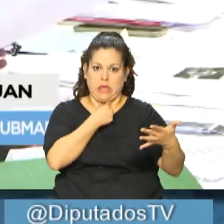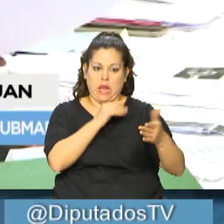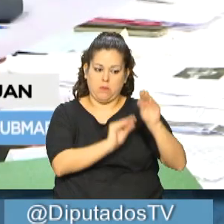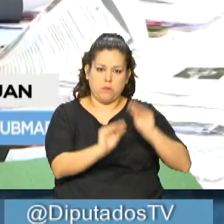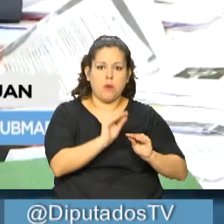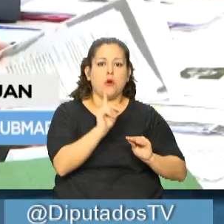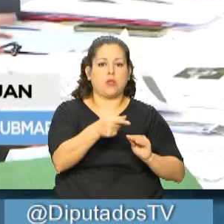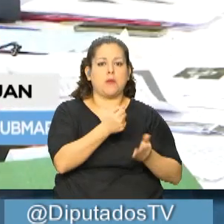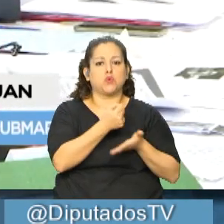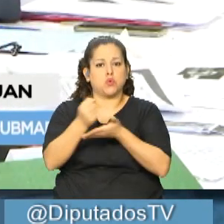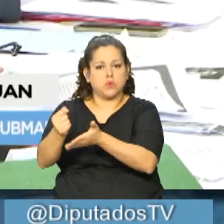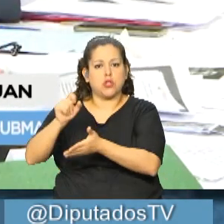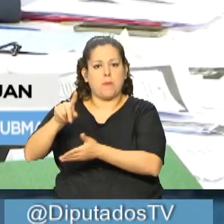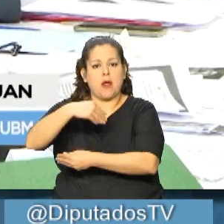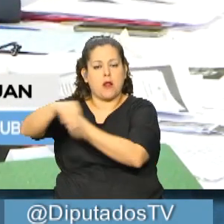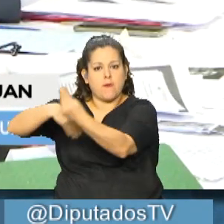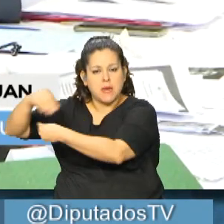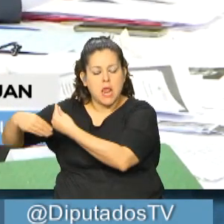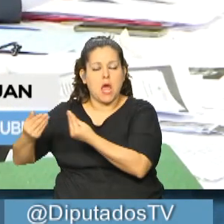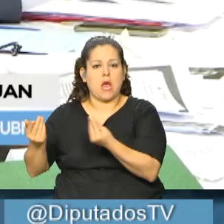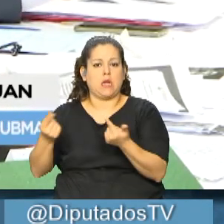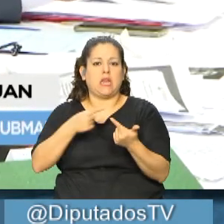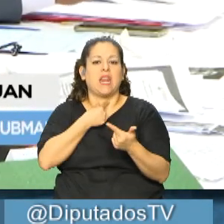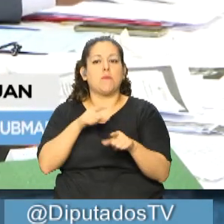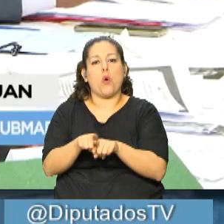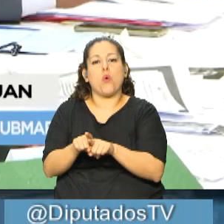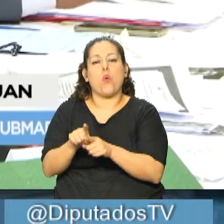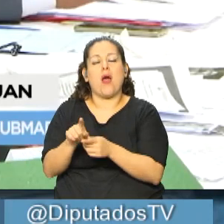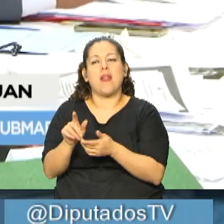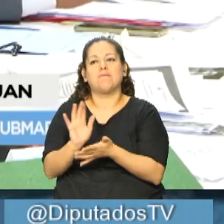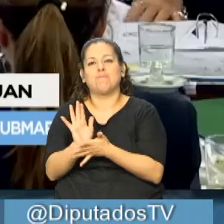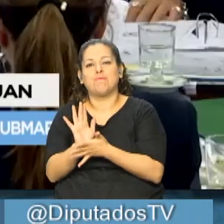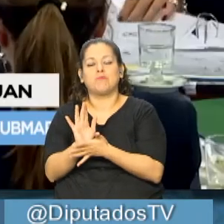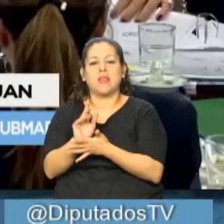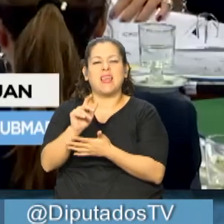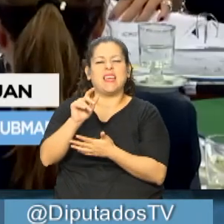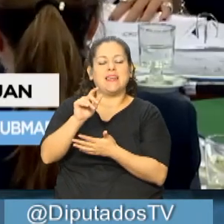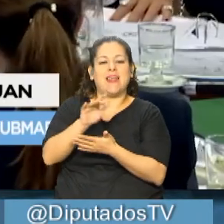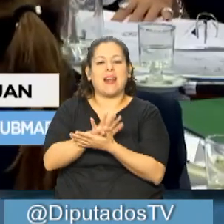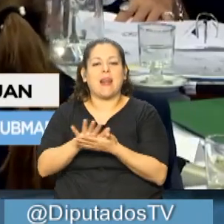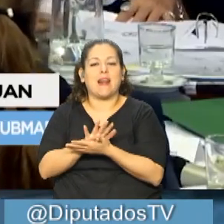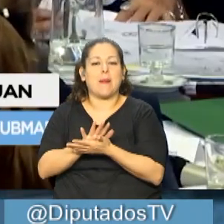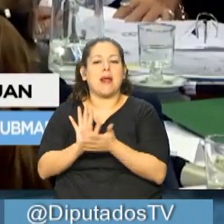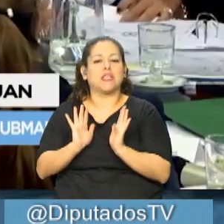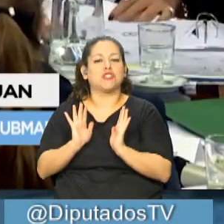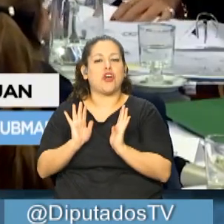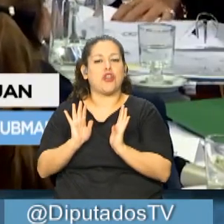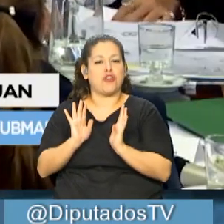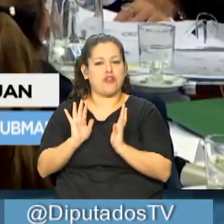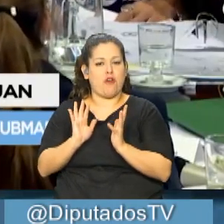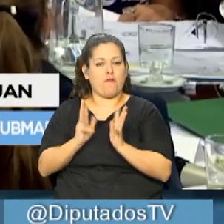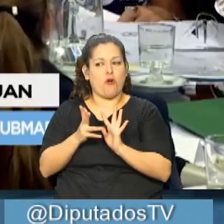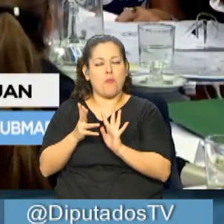subsidios a los familiares. Bueno, hay proyectos de reparación, ¿no? También. Sí, de reparación, pero sobre todo siempre estando al lado de